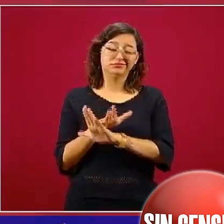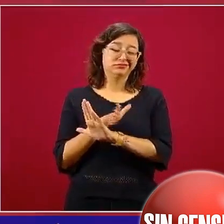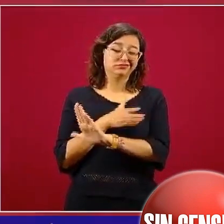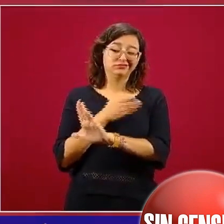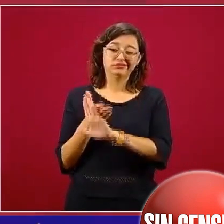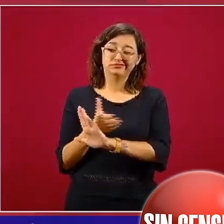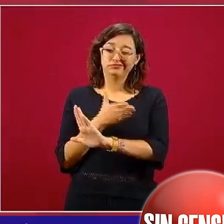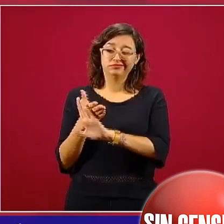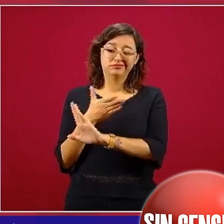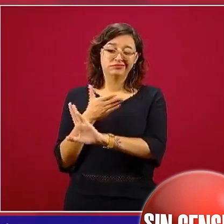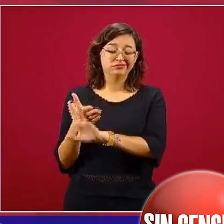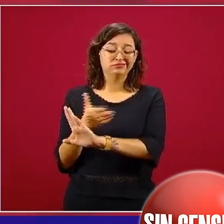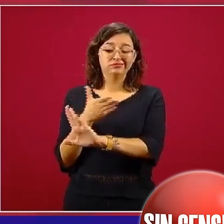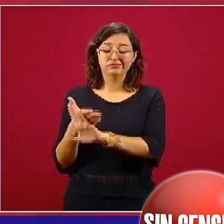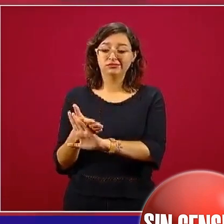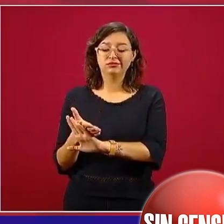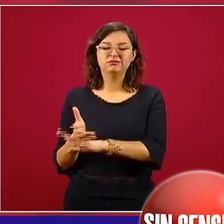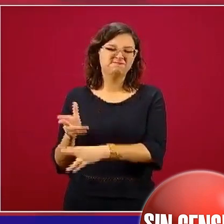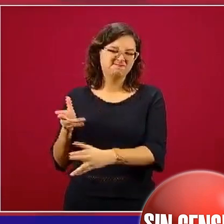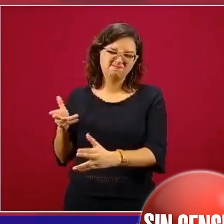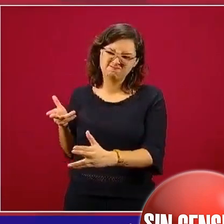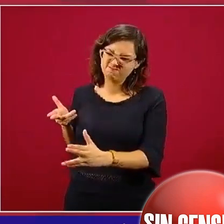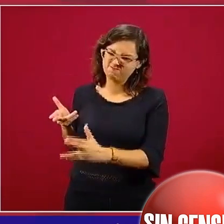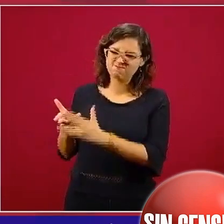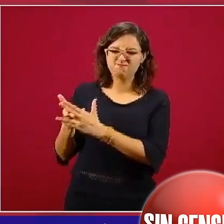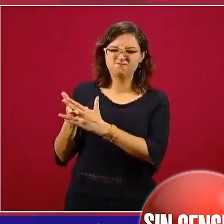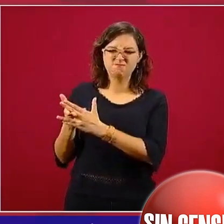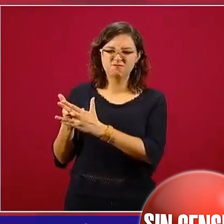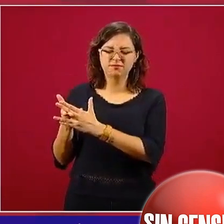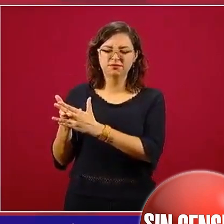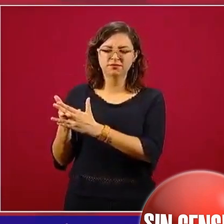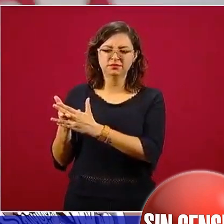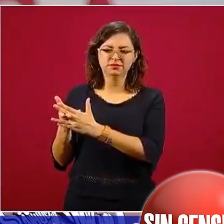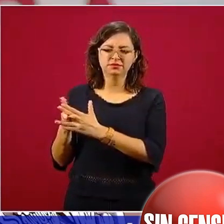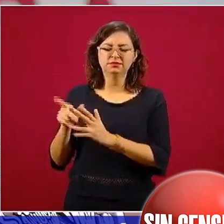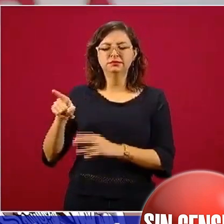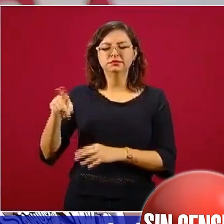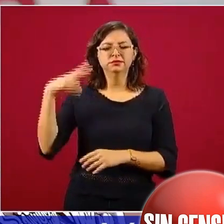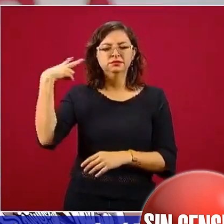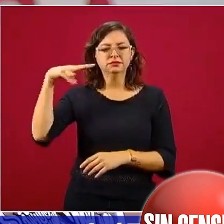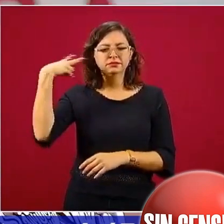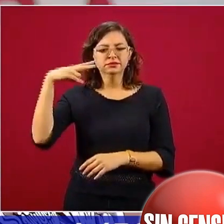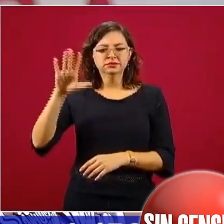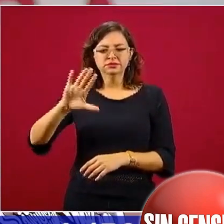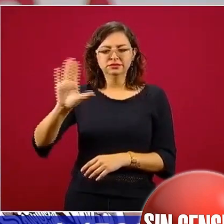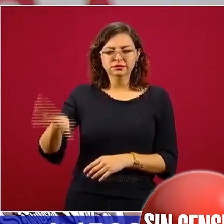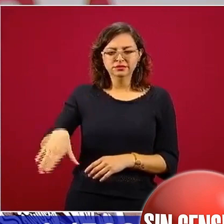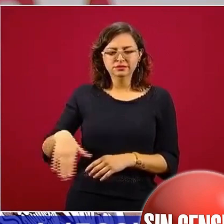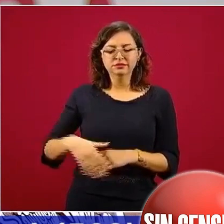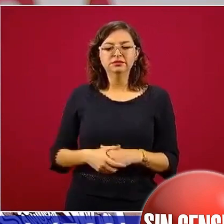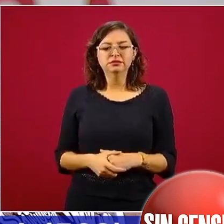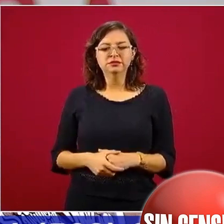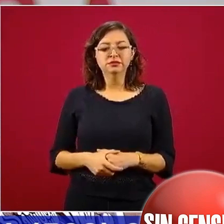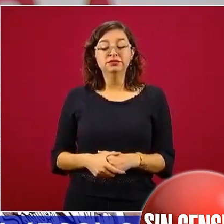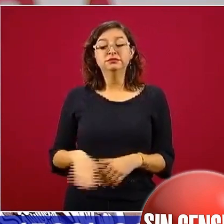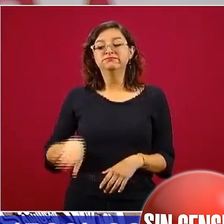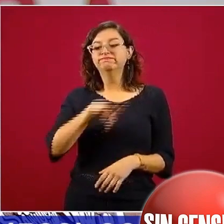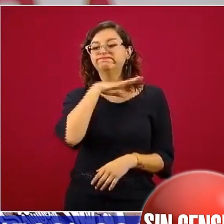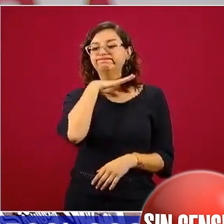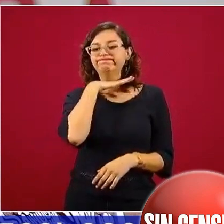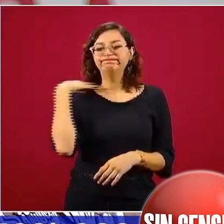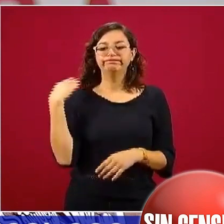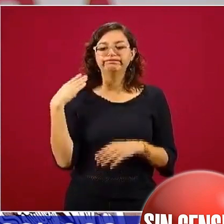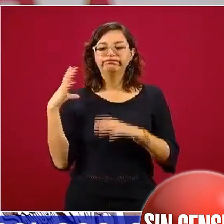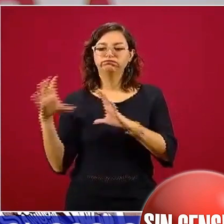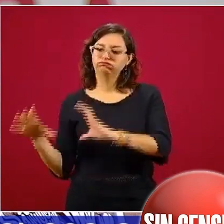perseguido y lo asesinan en Veracruz. Incluso le cortan la cabeza y le